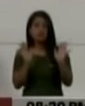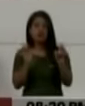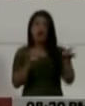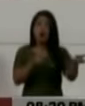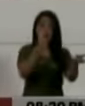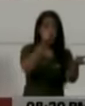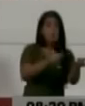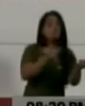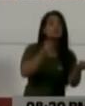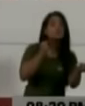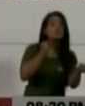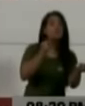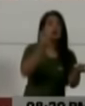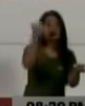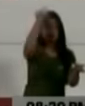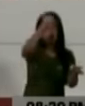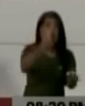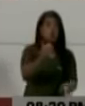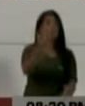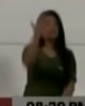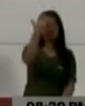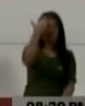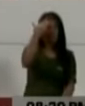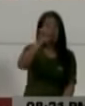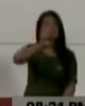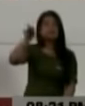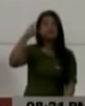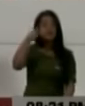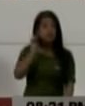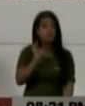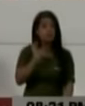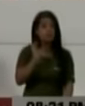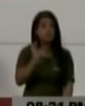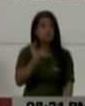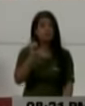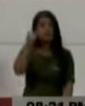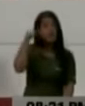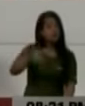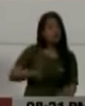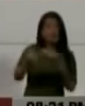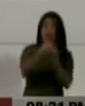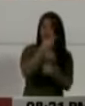Porras el cardenal. Aquí no hay nada oculto entre cielo y tierra, Porras.